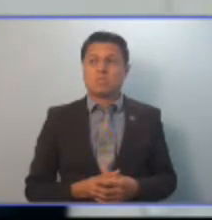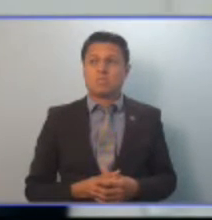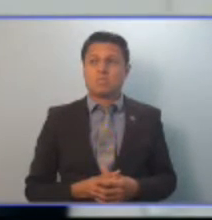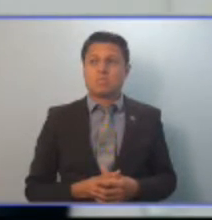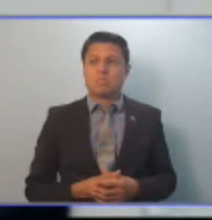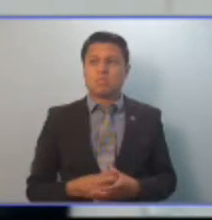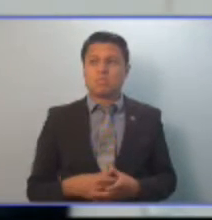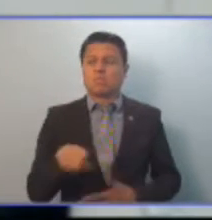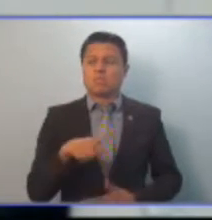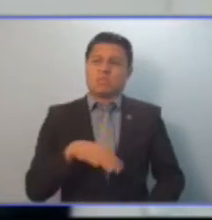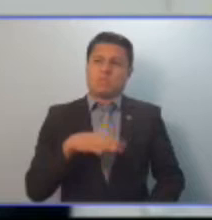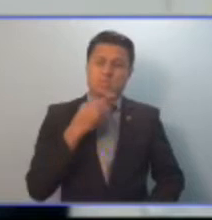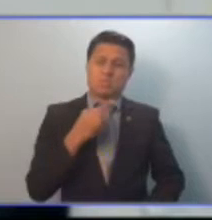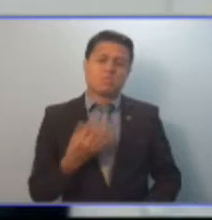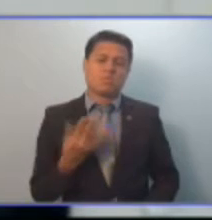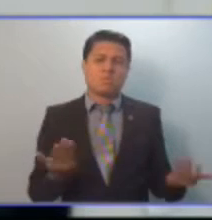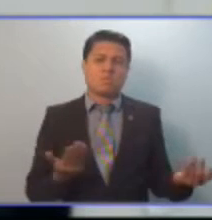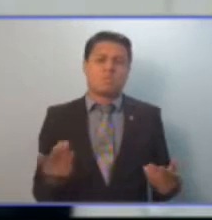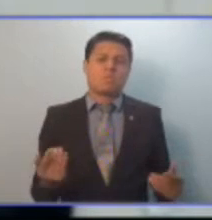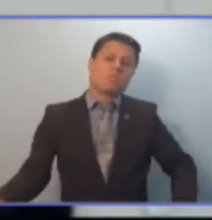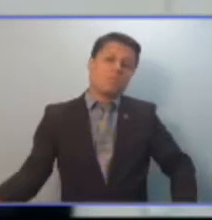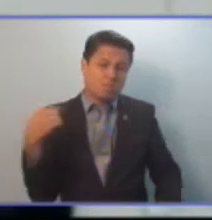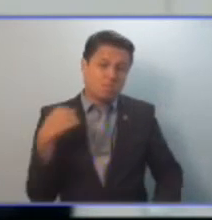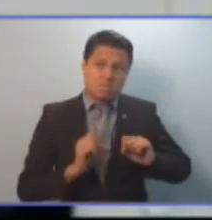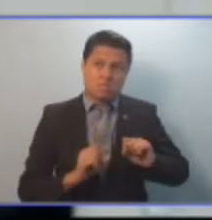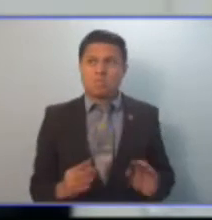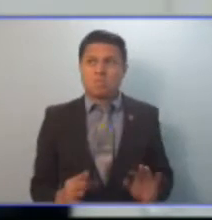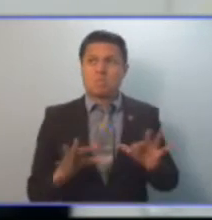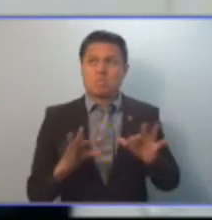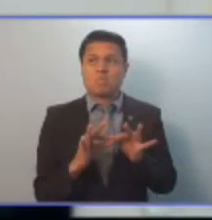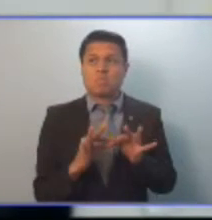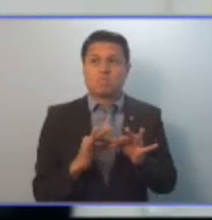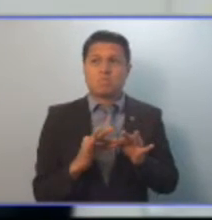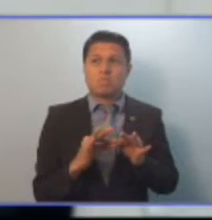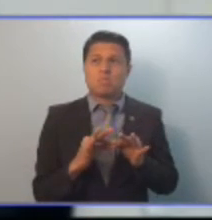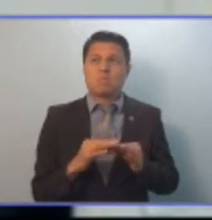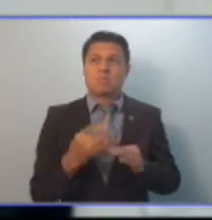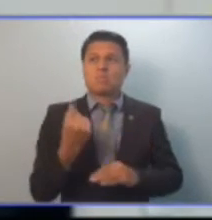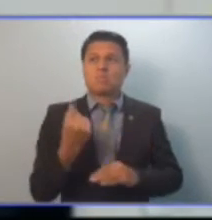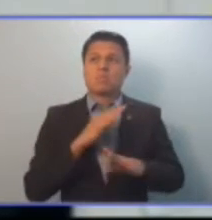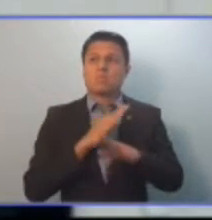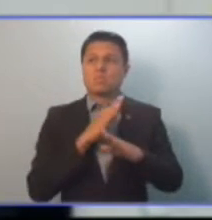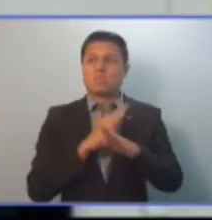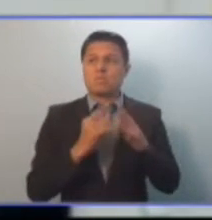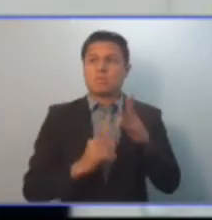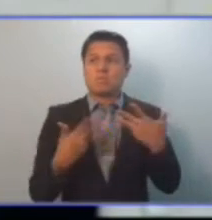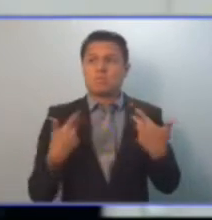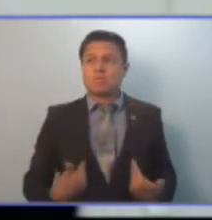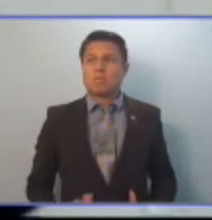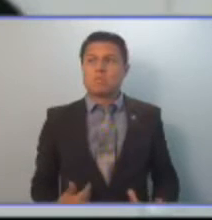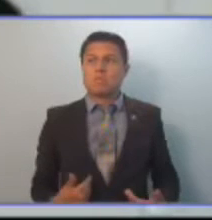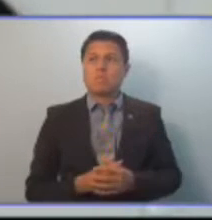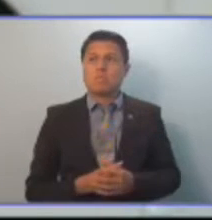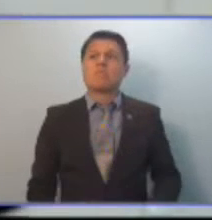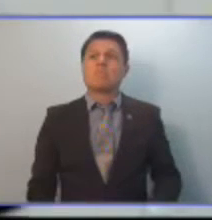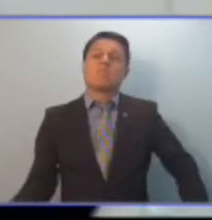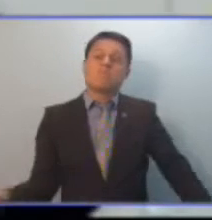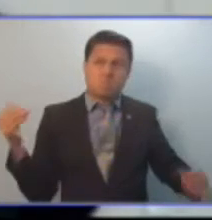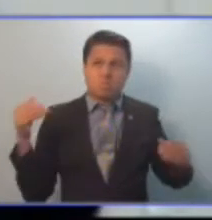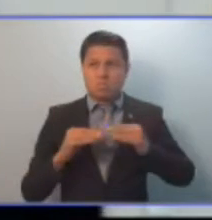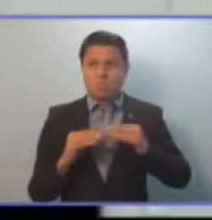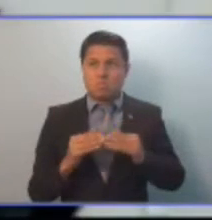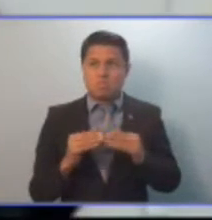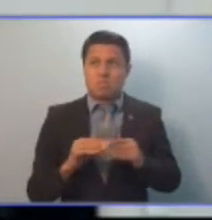Eso realmente me llevó a involucrarme como defensor de derechos humanos y también el